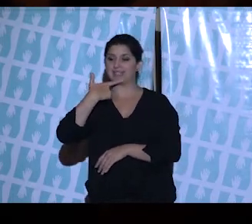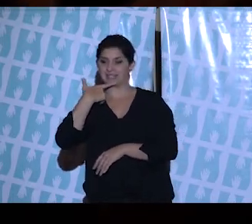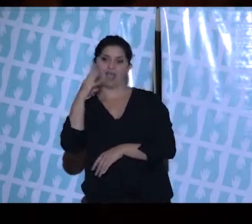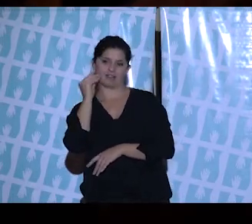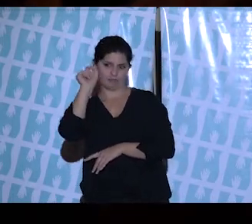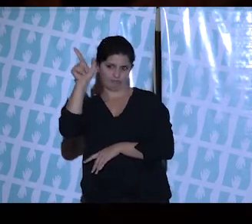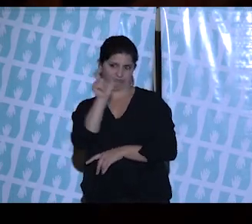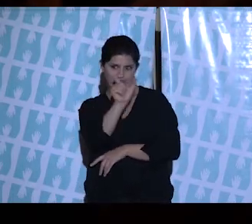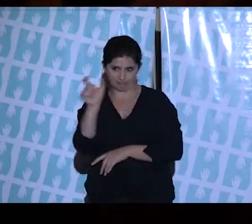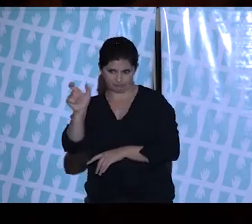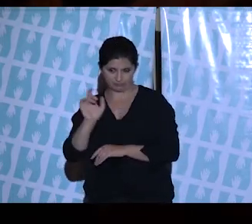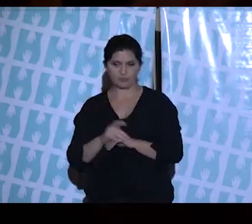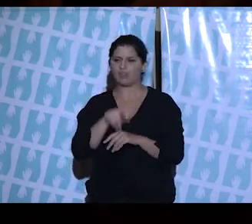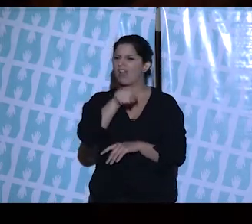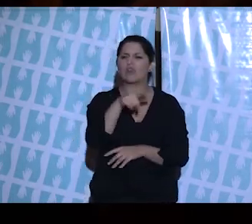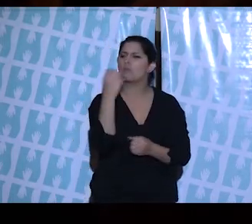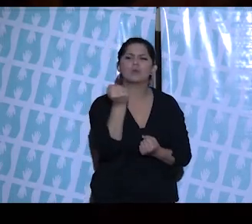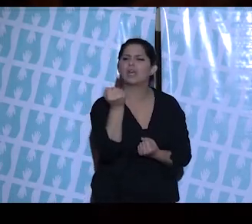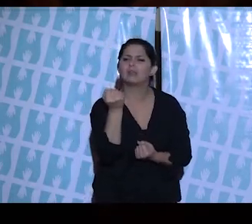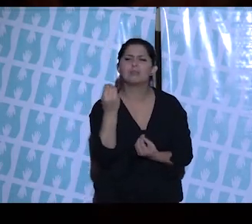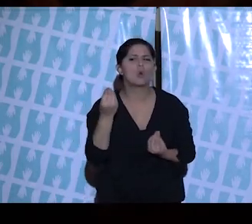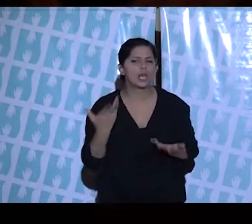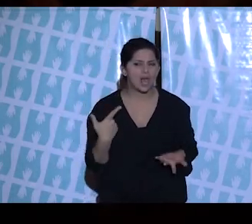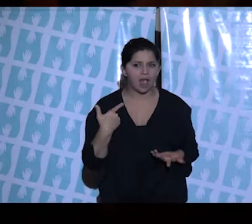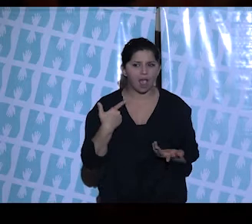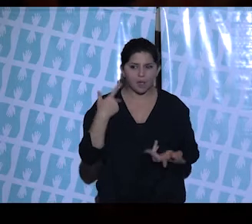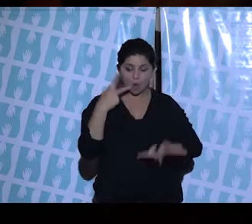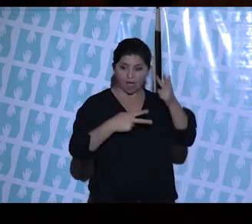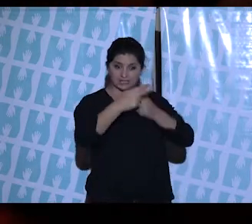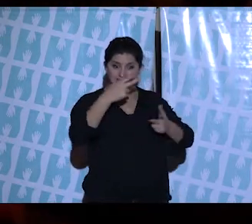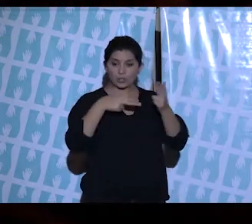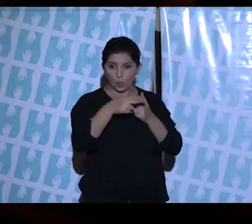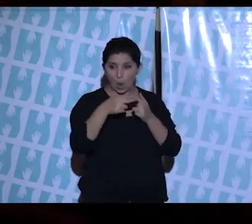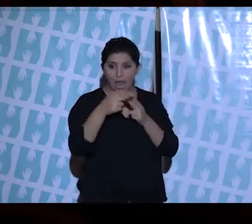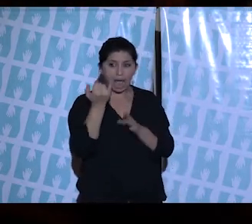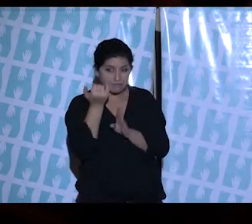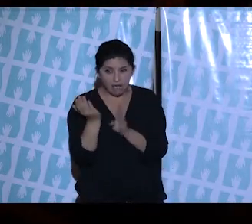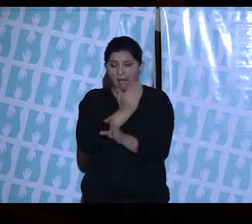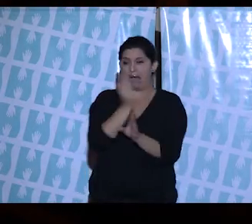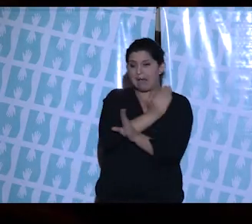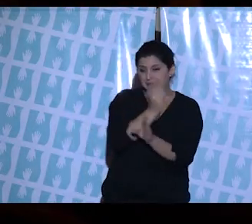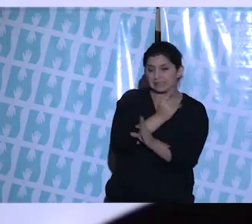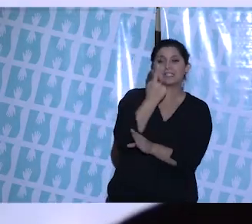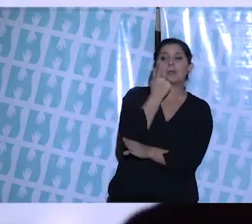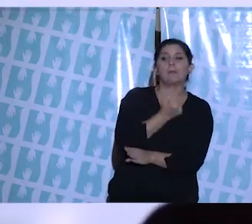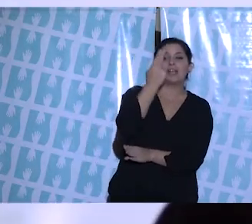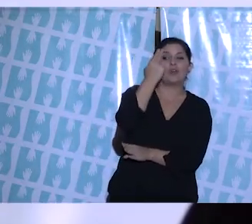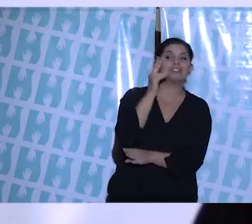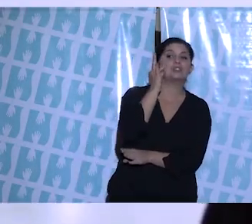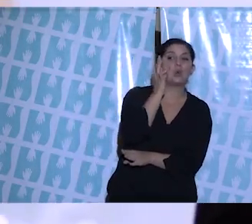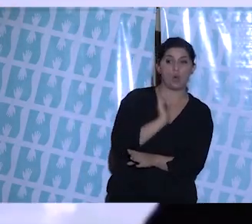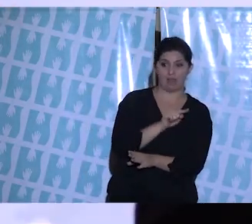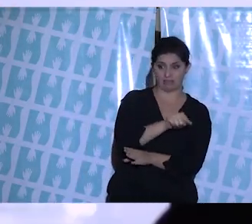Ustedes dirán, ¿por qué esto es importante? Porque cirugía de la enfermedad de Parkinson existía desde 1940, pero